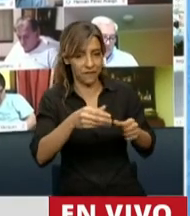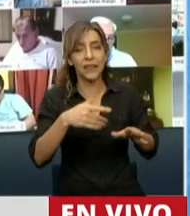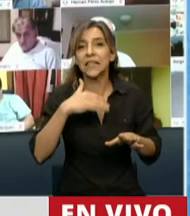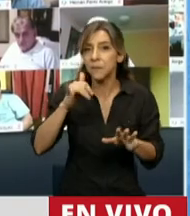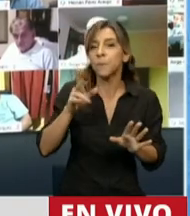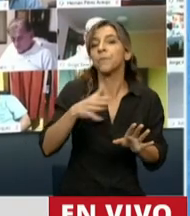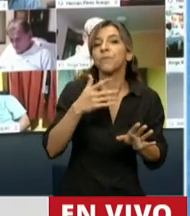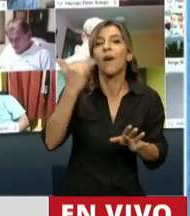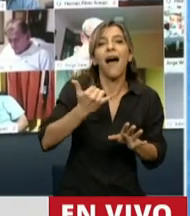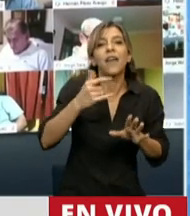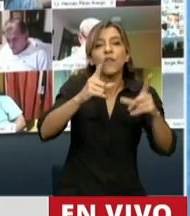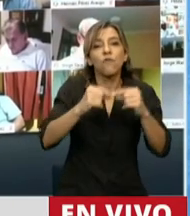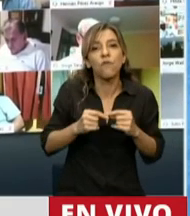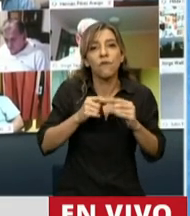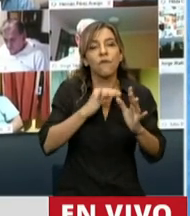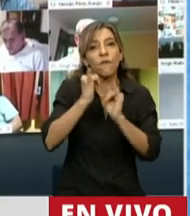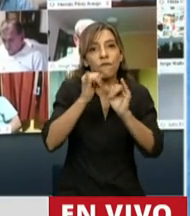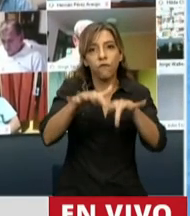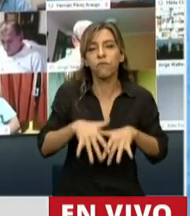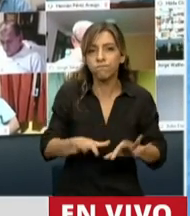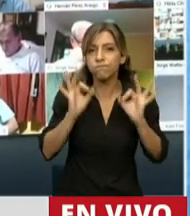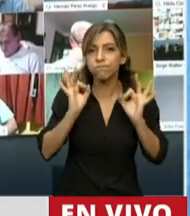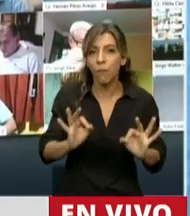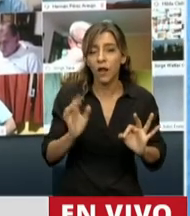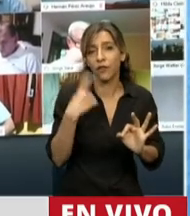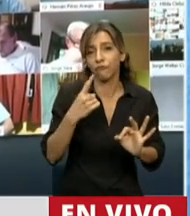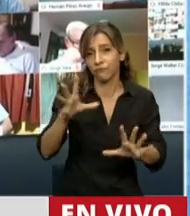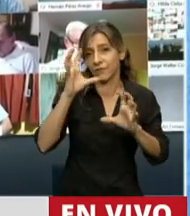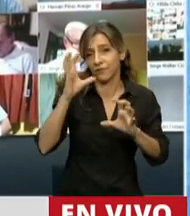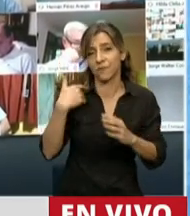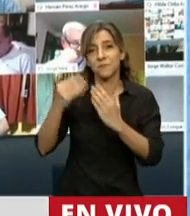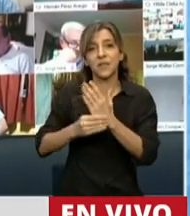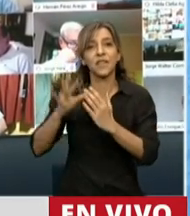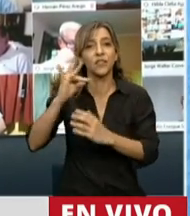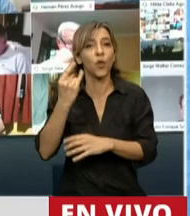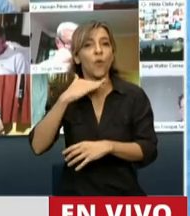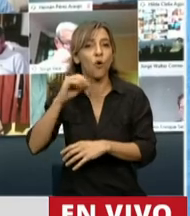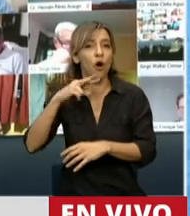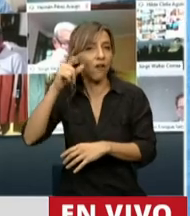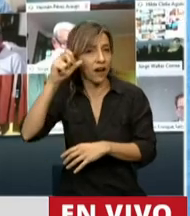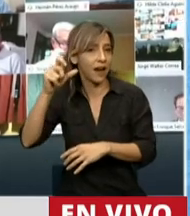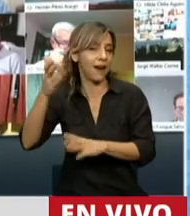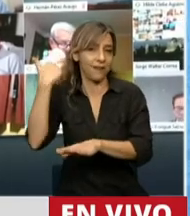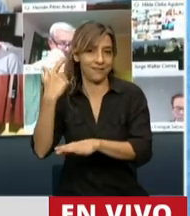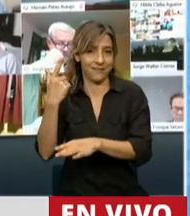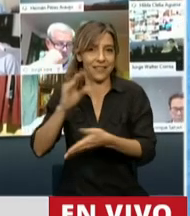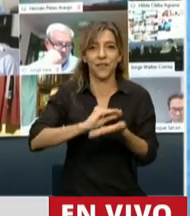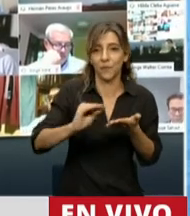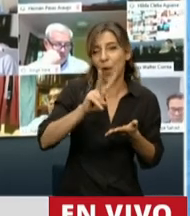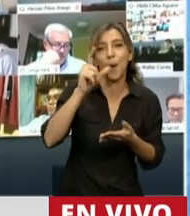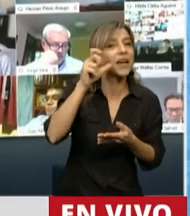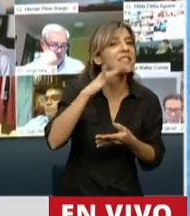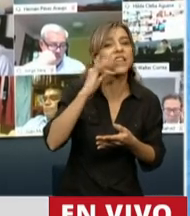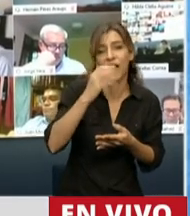tiene cifras similares. Todos recordamos las palabras del ministro Duhovne, citado por la diputada Vallejos, que el país estaba desendeudado.